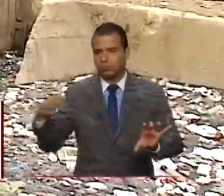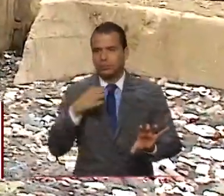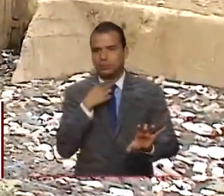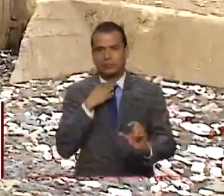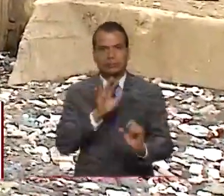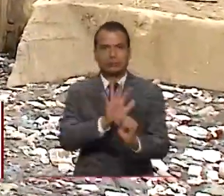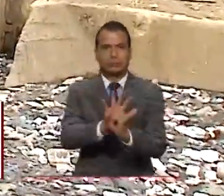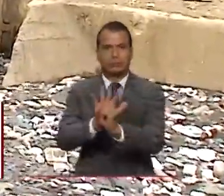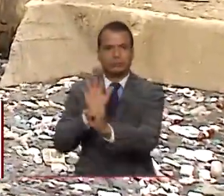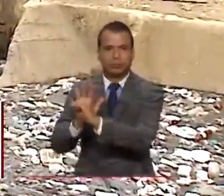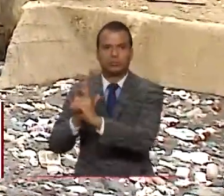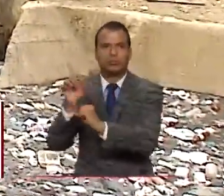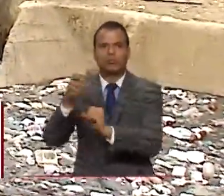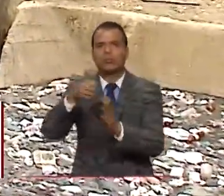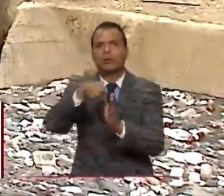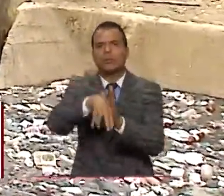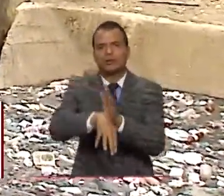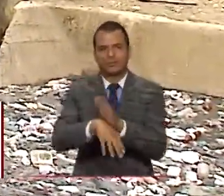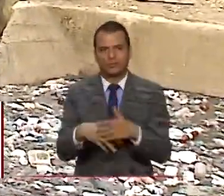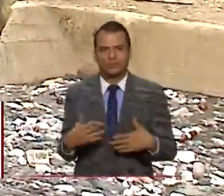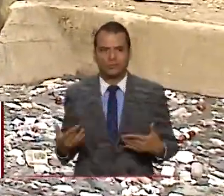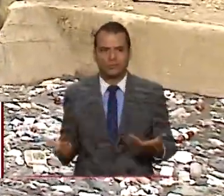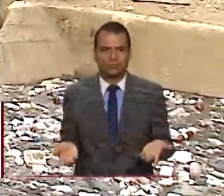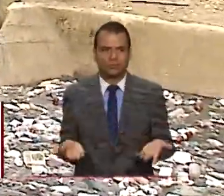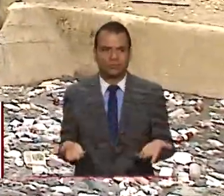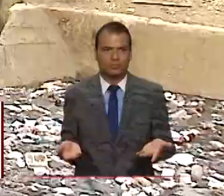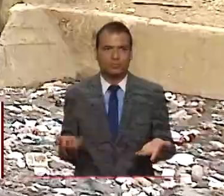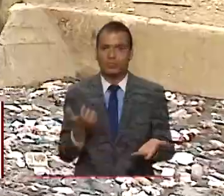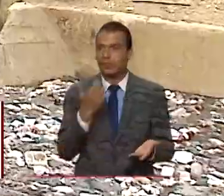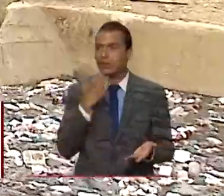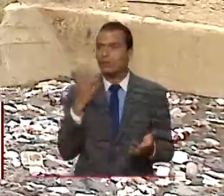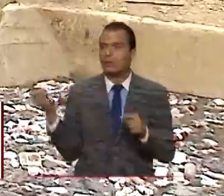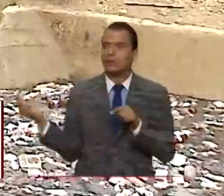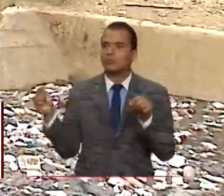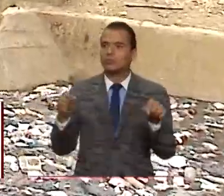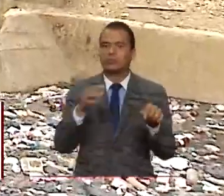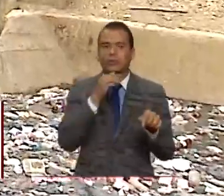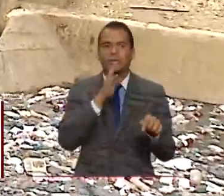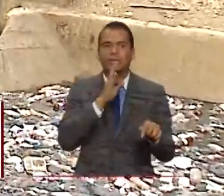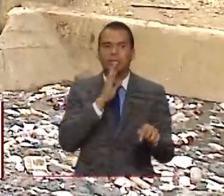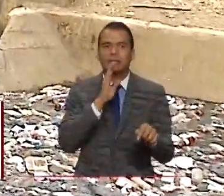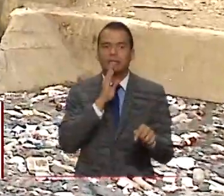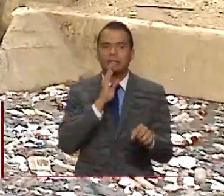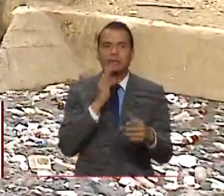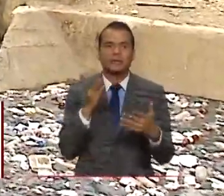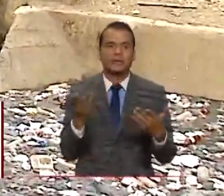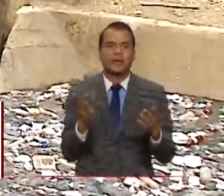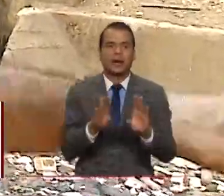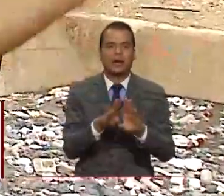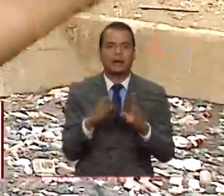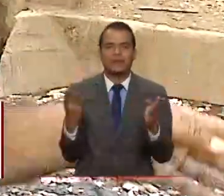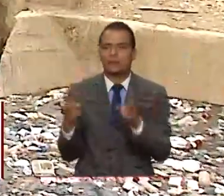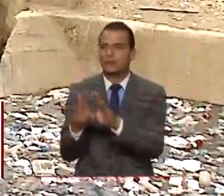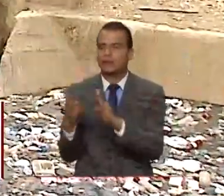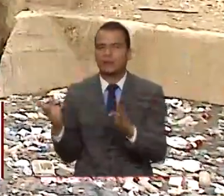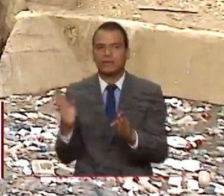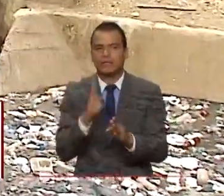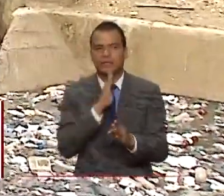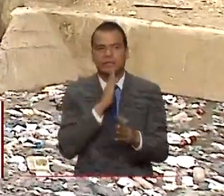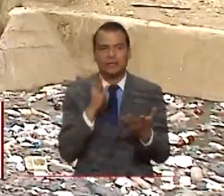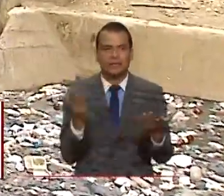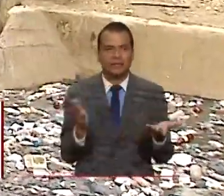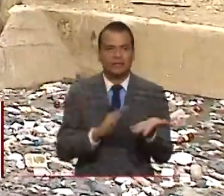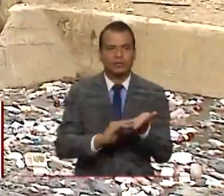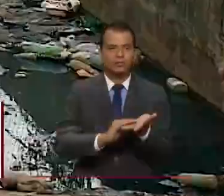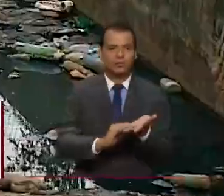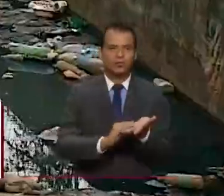vemos al frente. Y si no viene, no hay contrato, no hay quien maneje el candado, no hay cómo entrar, entonces habría uno que pasarse a la brava para tratar